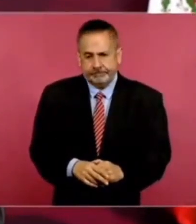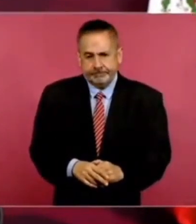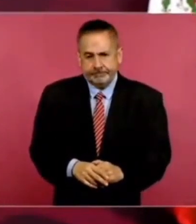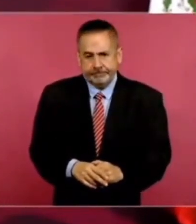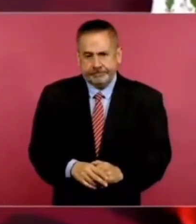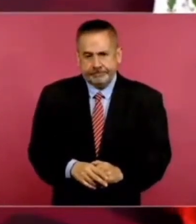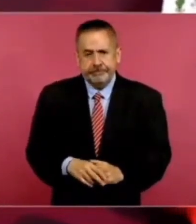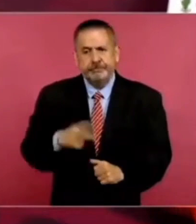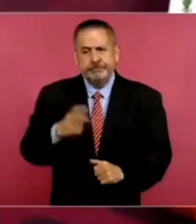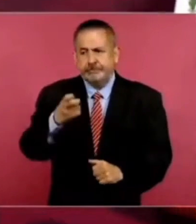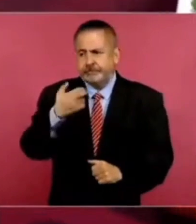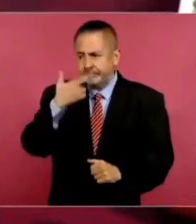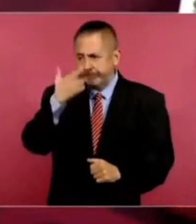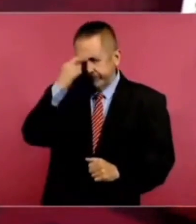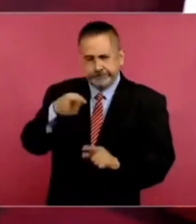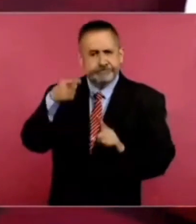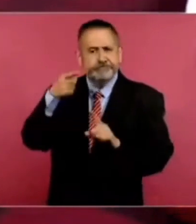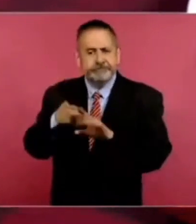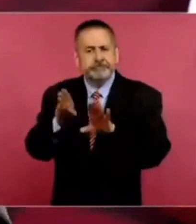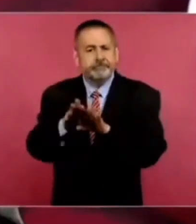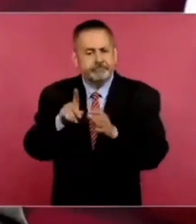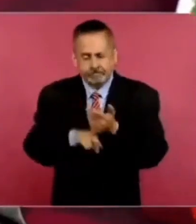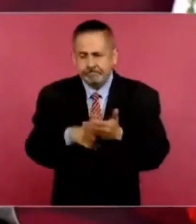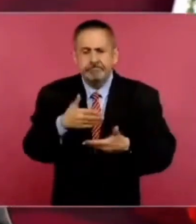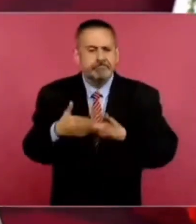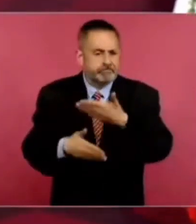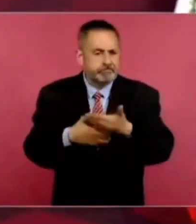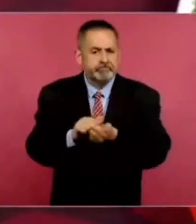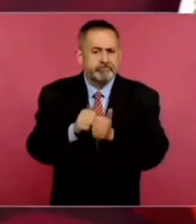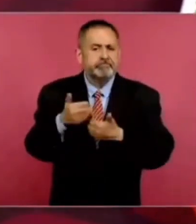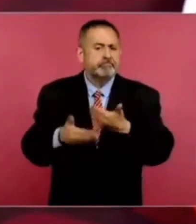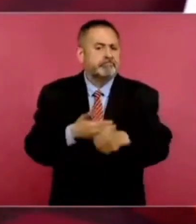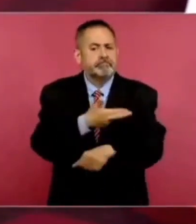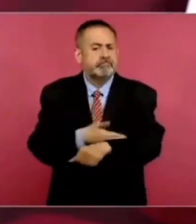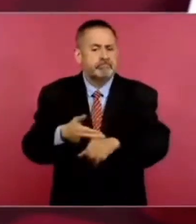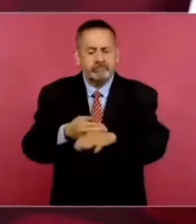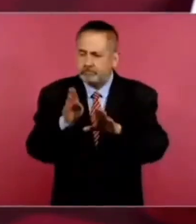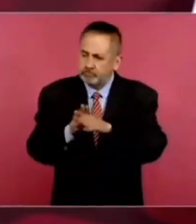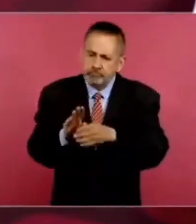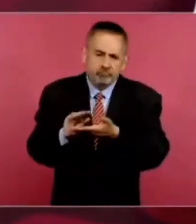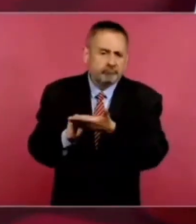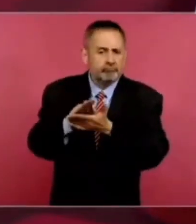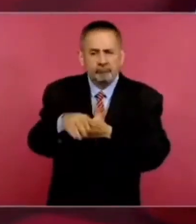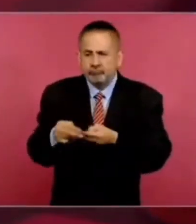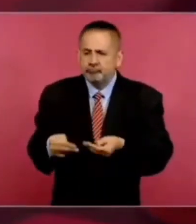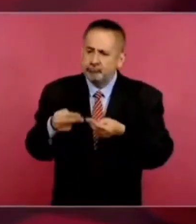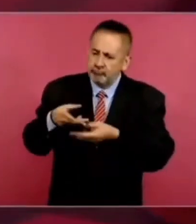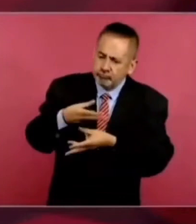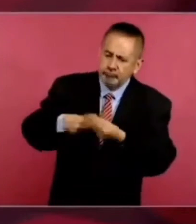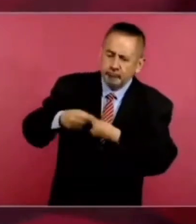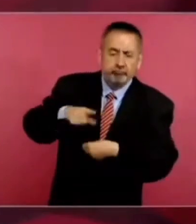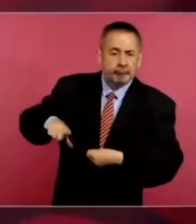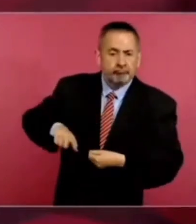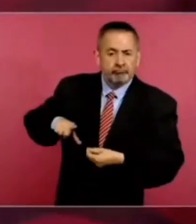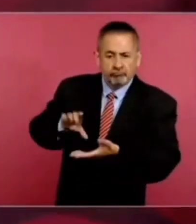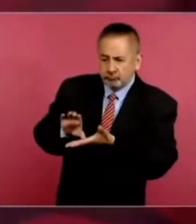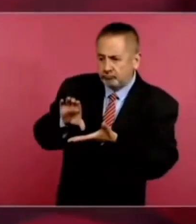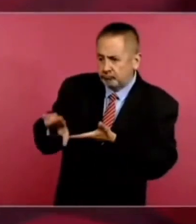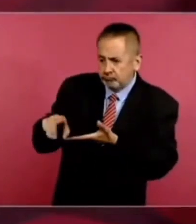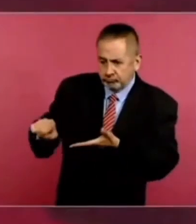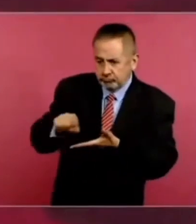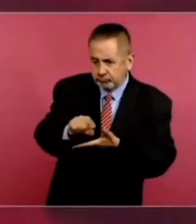ese es el motivo, ¿no?, de que haya esta inversión pública. Y en el